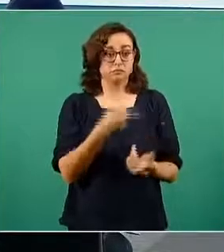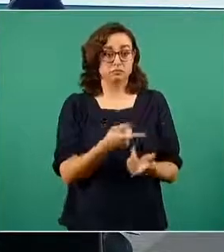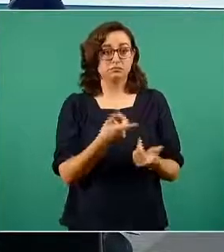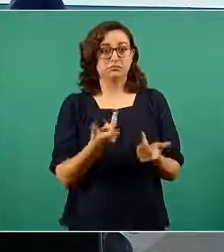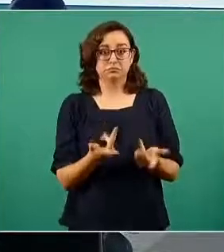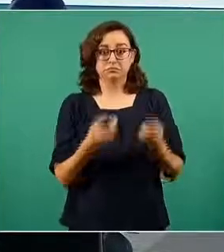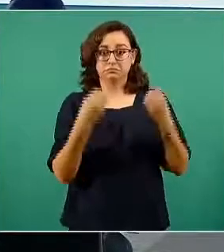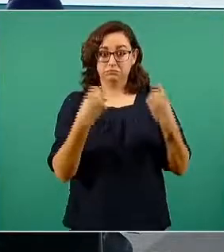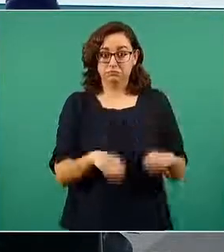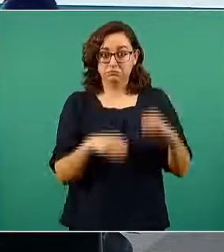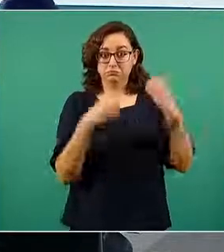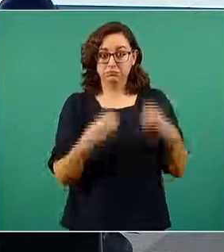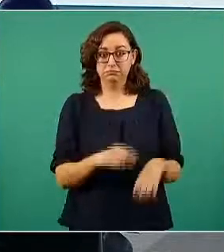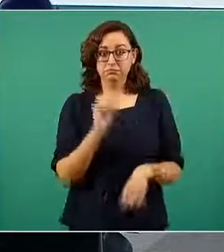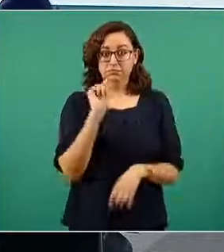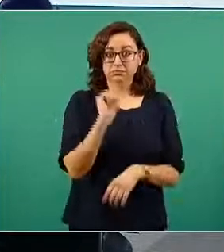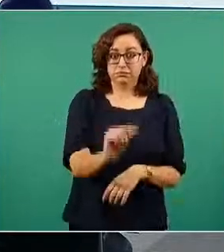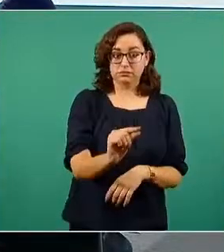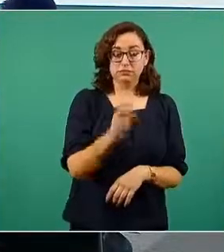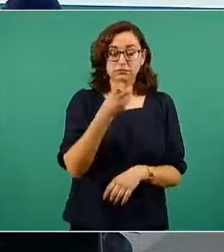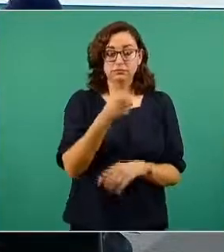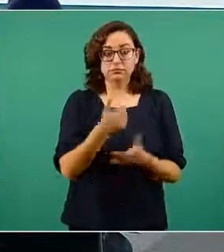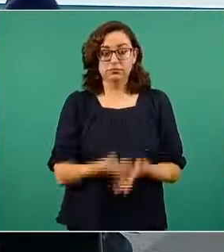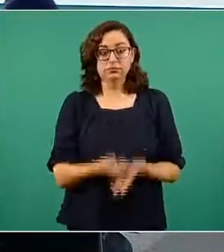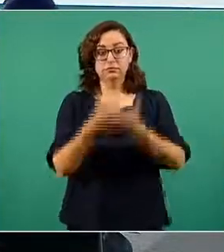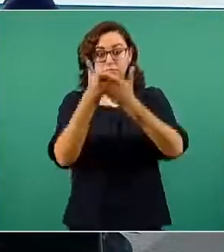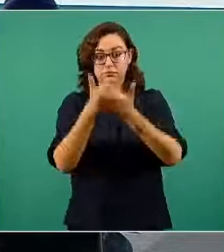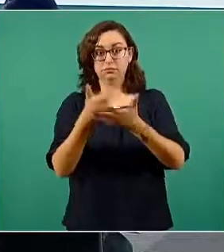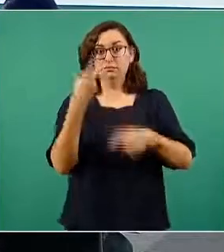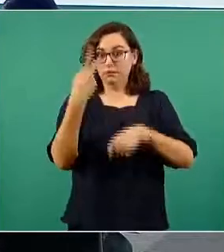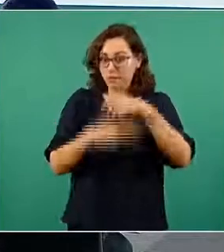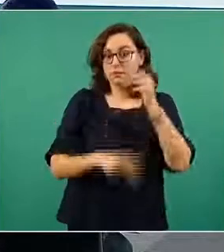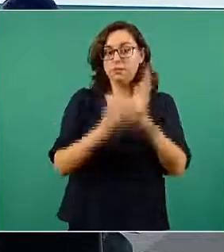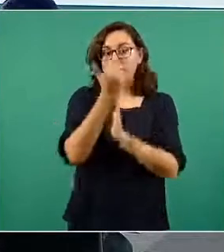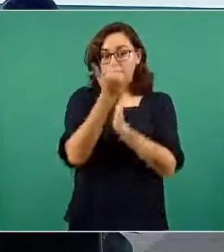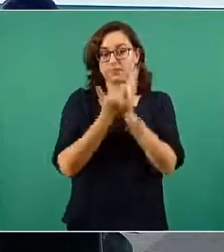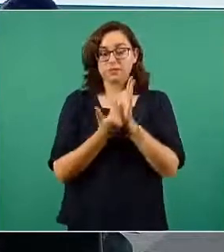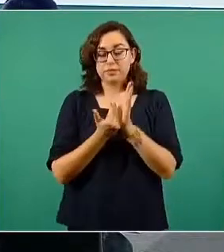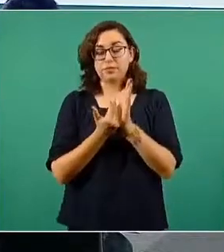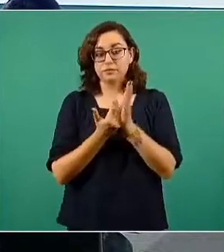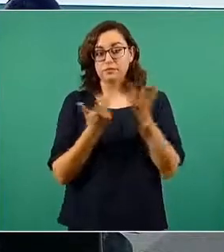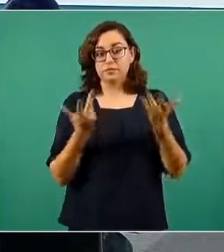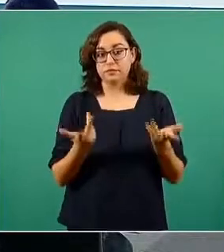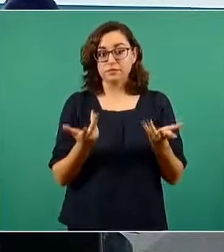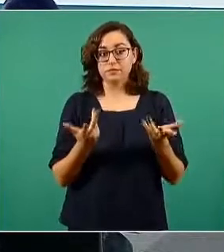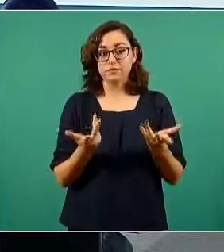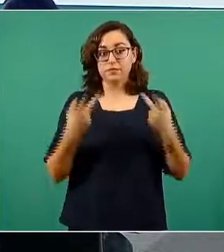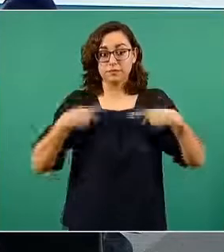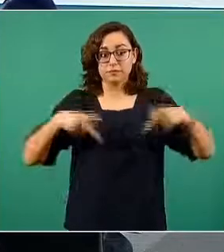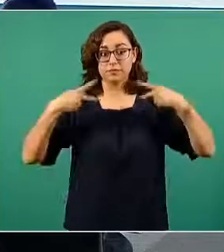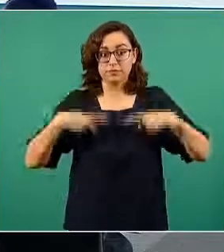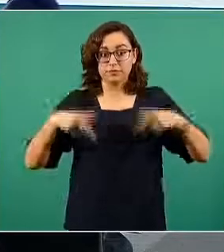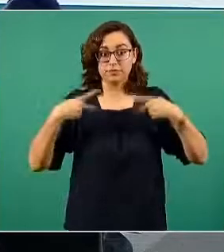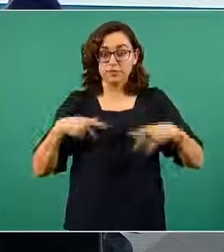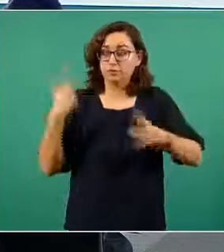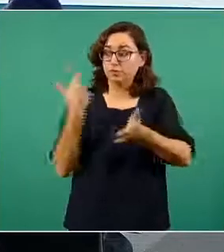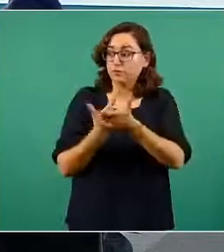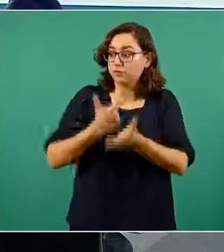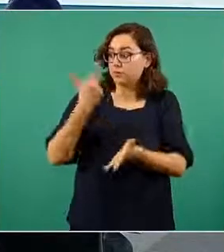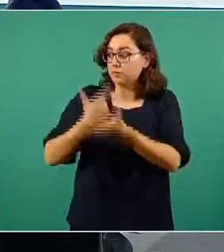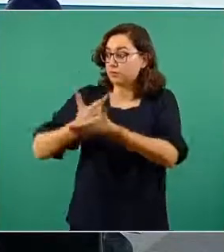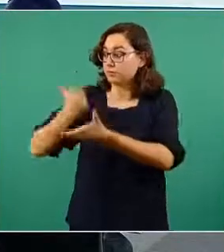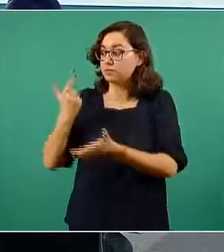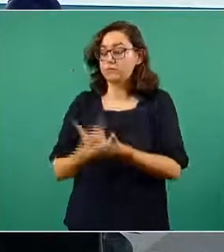muy baja y que esto represente obviamente menor impacto en la población porque menor cantidad de personas se está